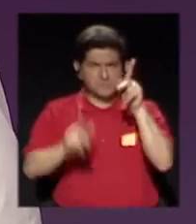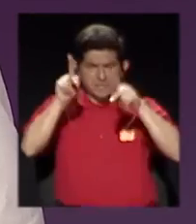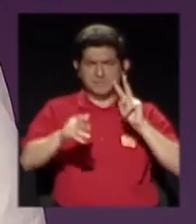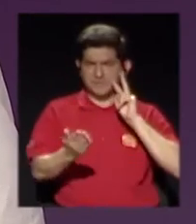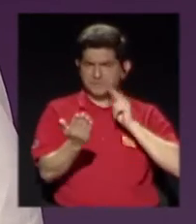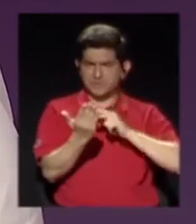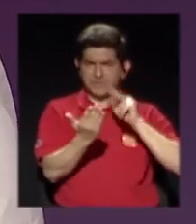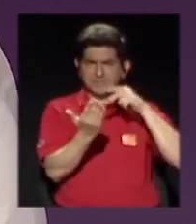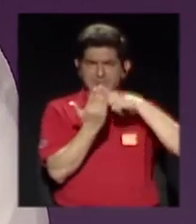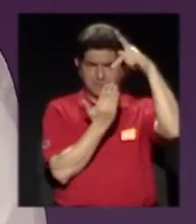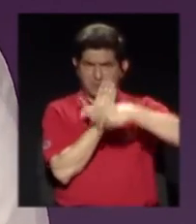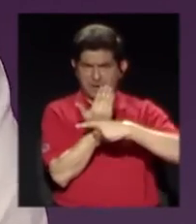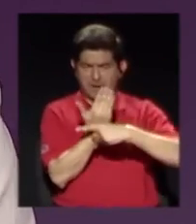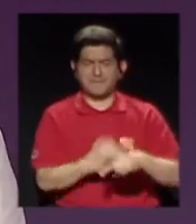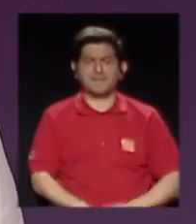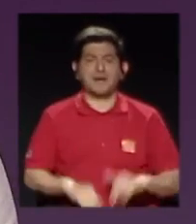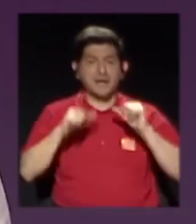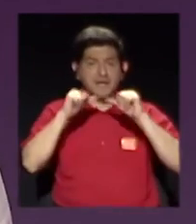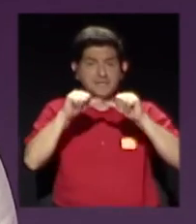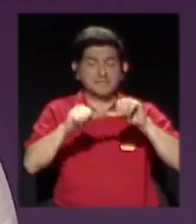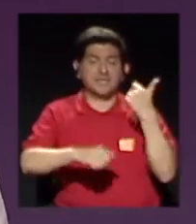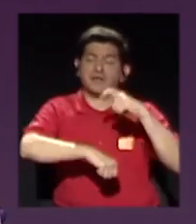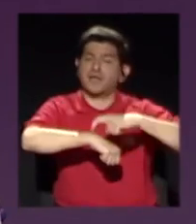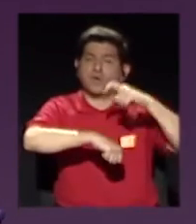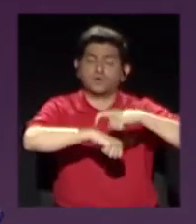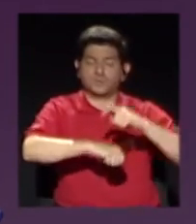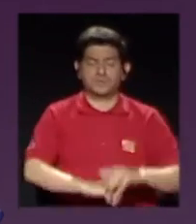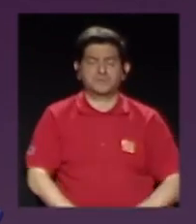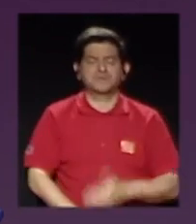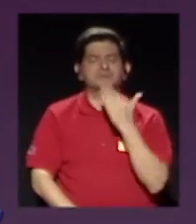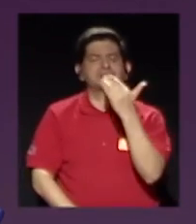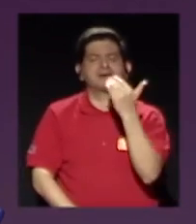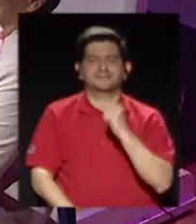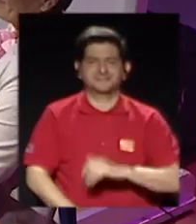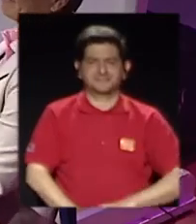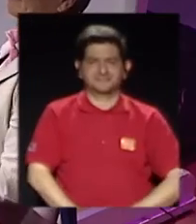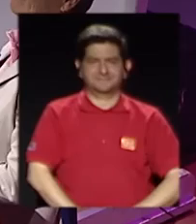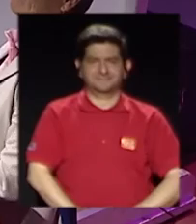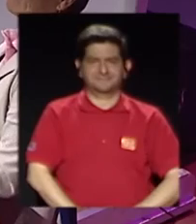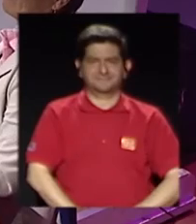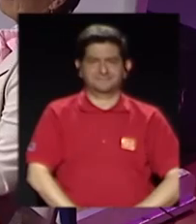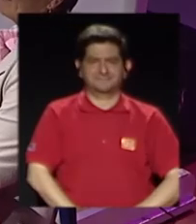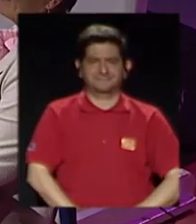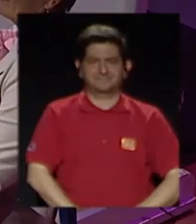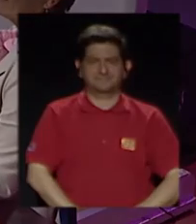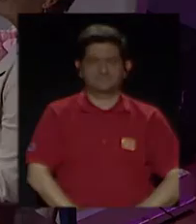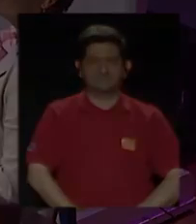y esperamos continuar en otro momento de opciones muchas gracias muchas gracias